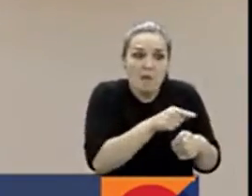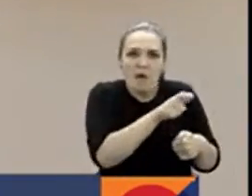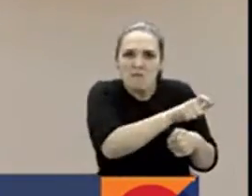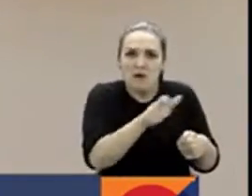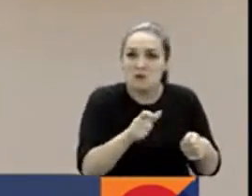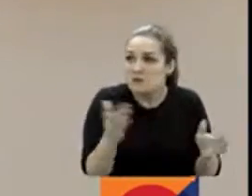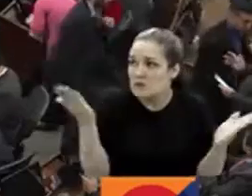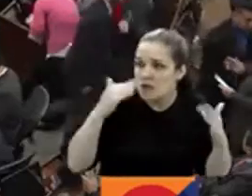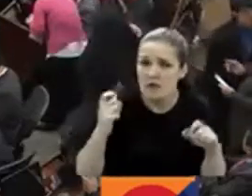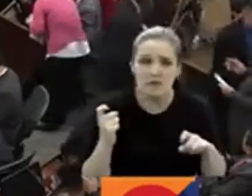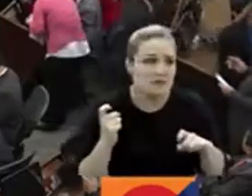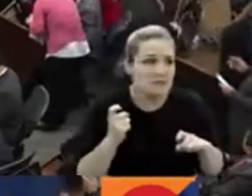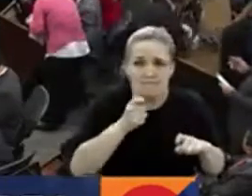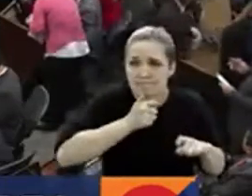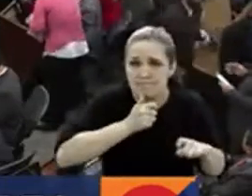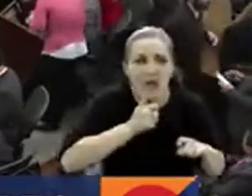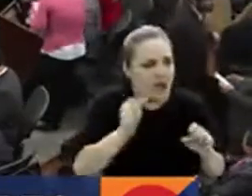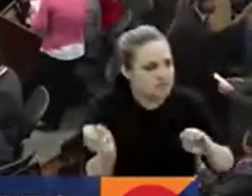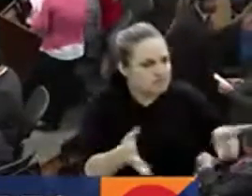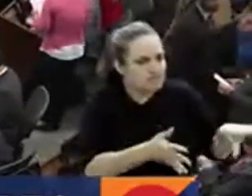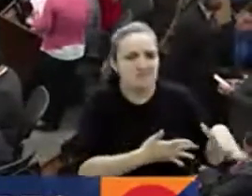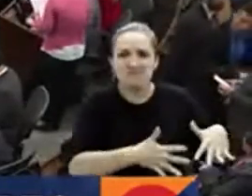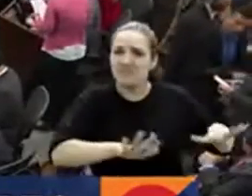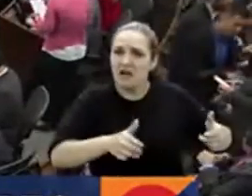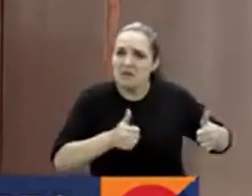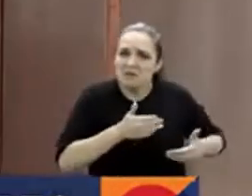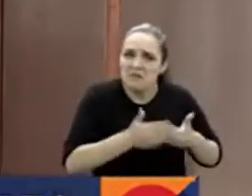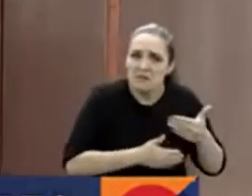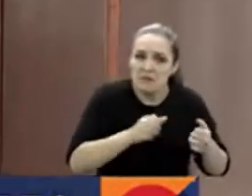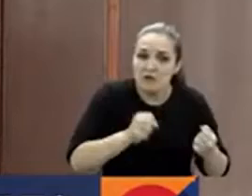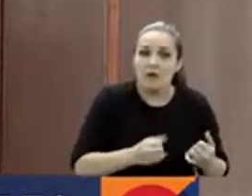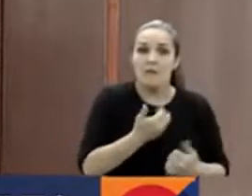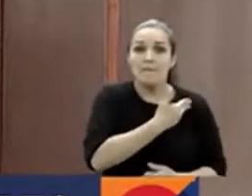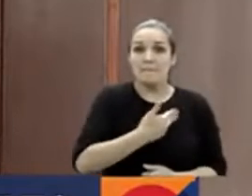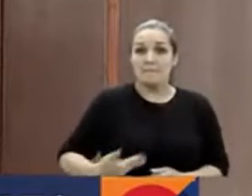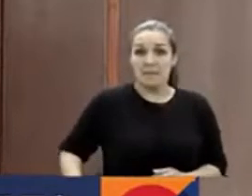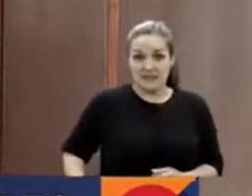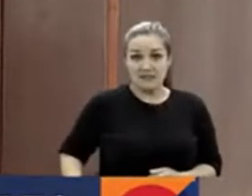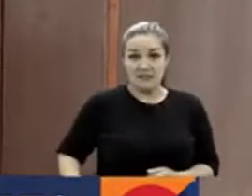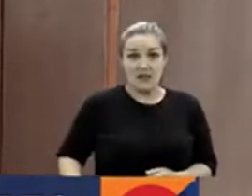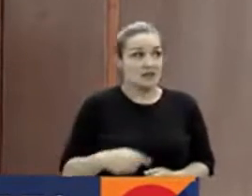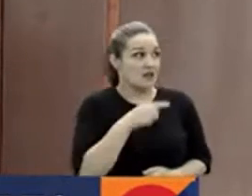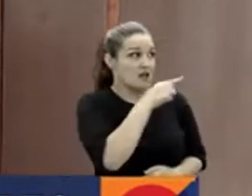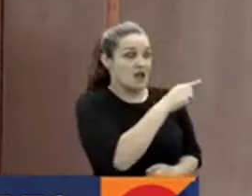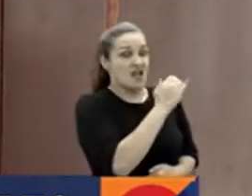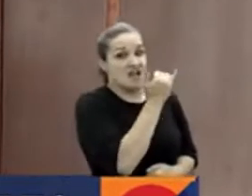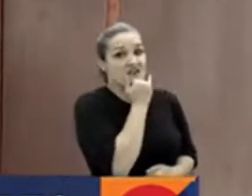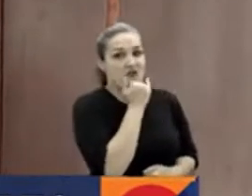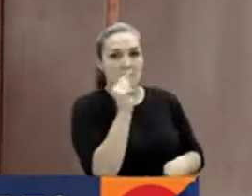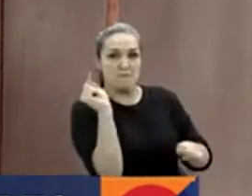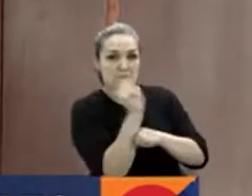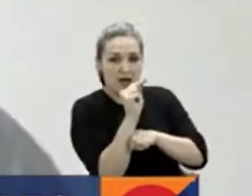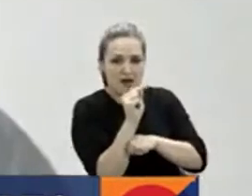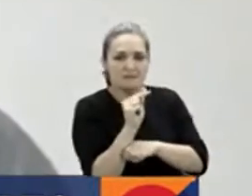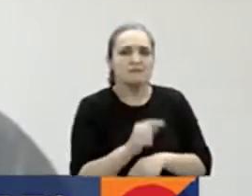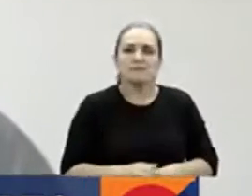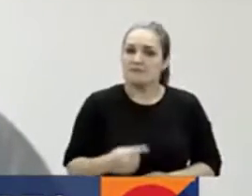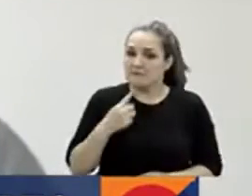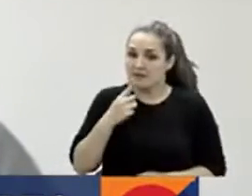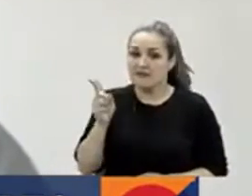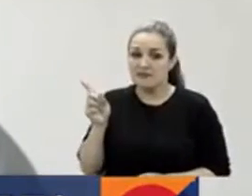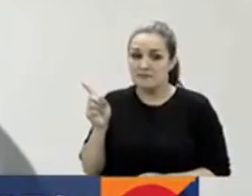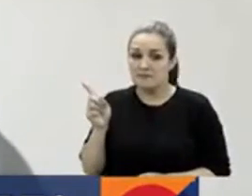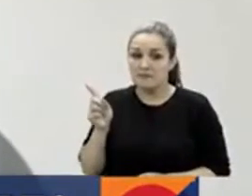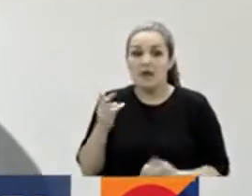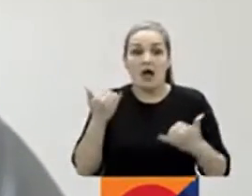para que se reincorporen. Y la oposición aseguró que el presidente está cometiendo un error. Hoy se ven las consecuencias del desafío del gobierno